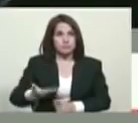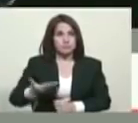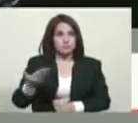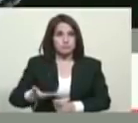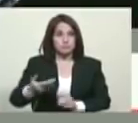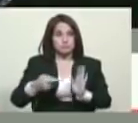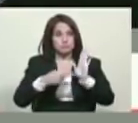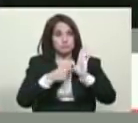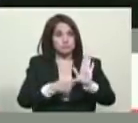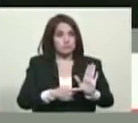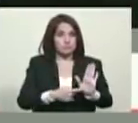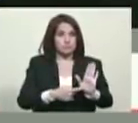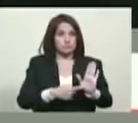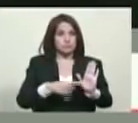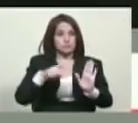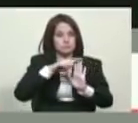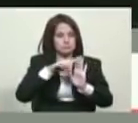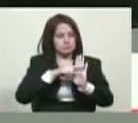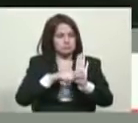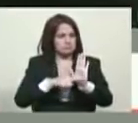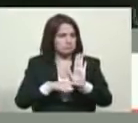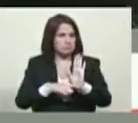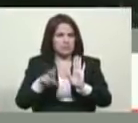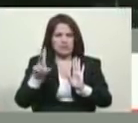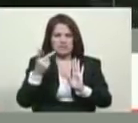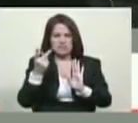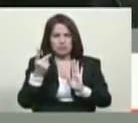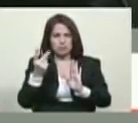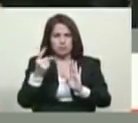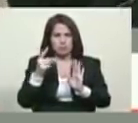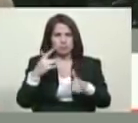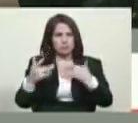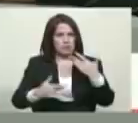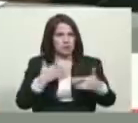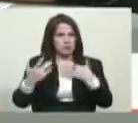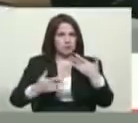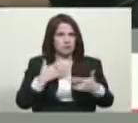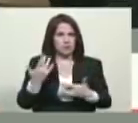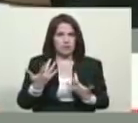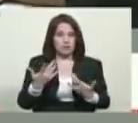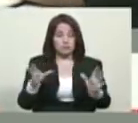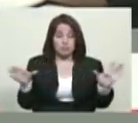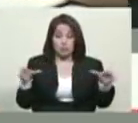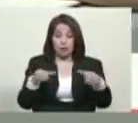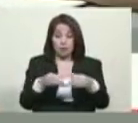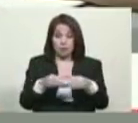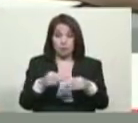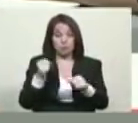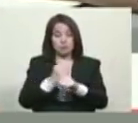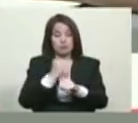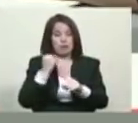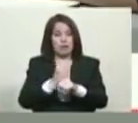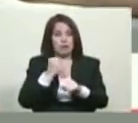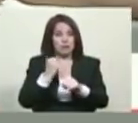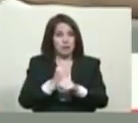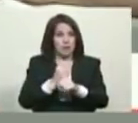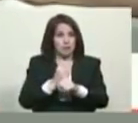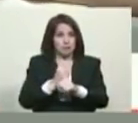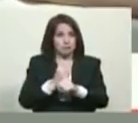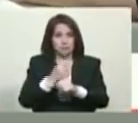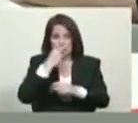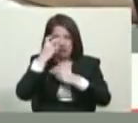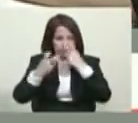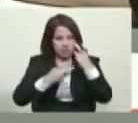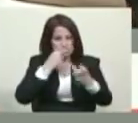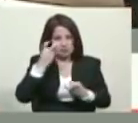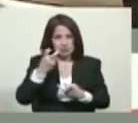destacar que también se dio una segunda actividad y fue una reunión de trabajo por la visita